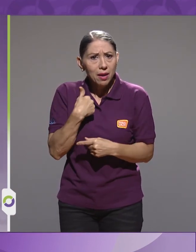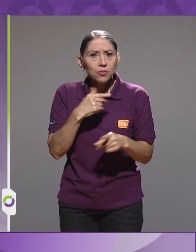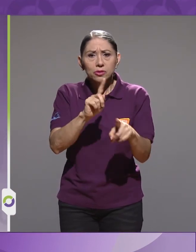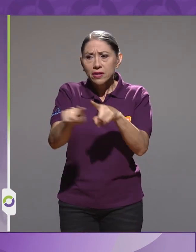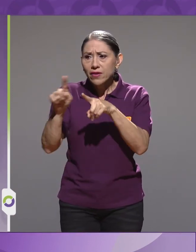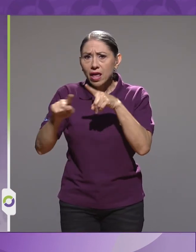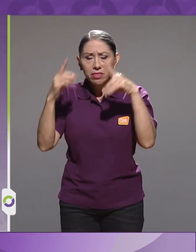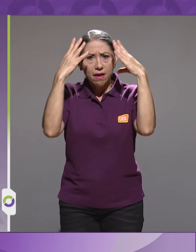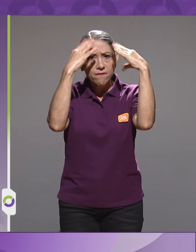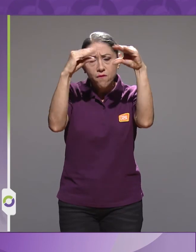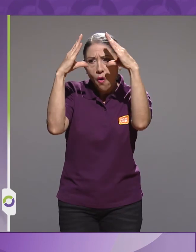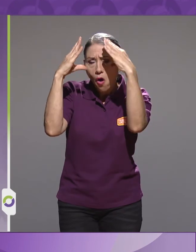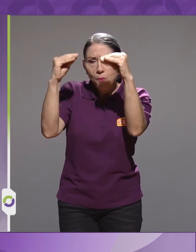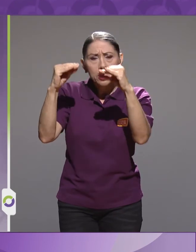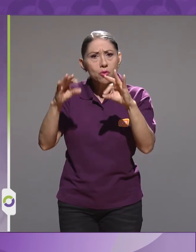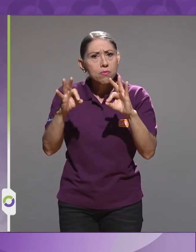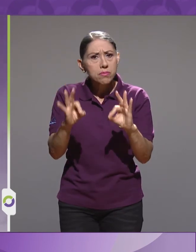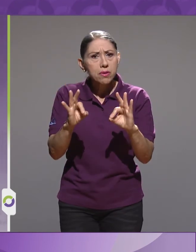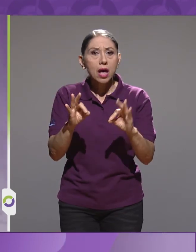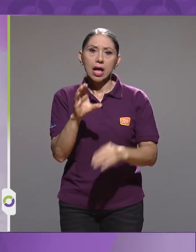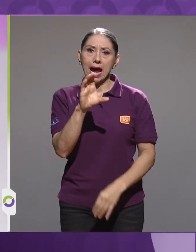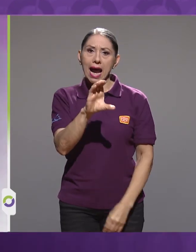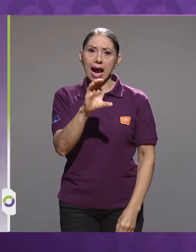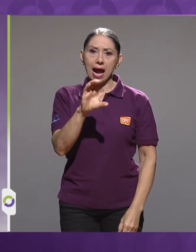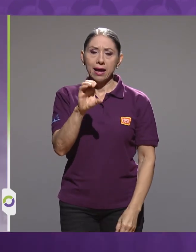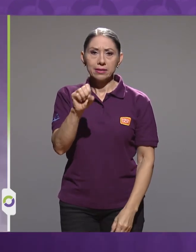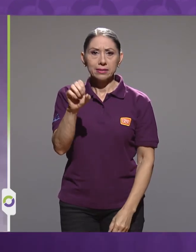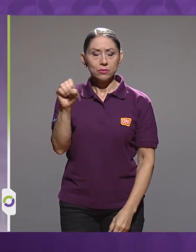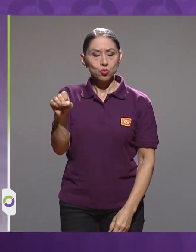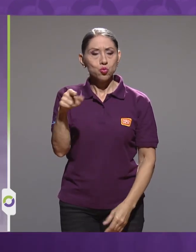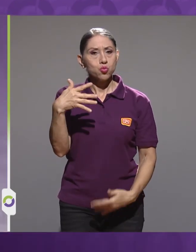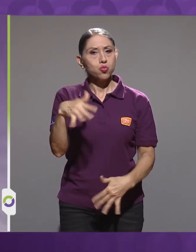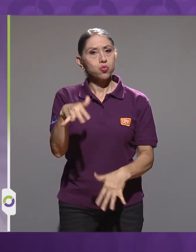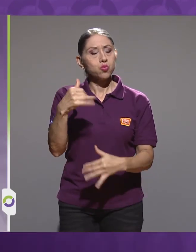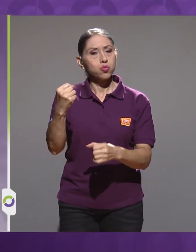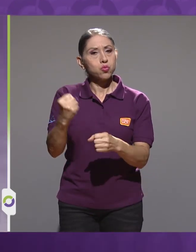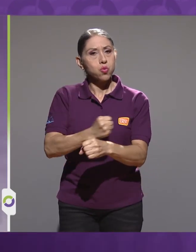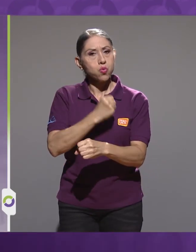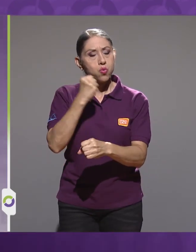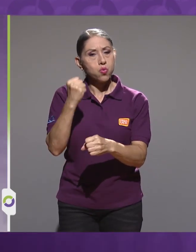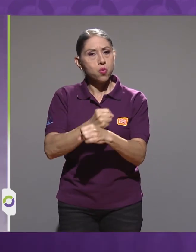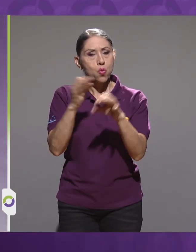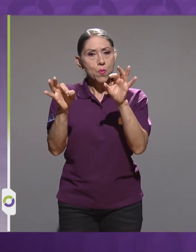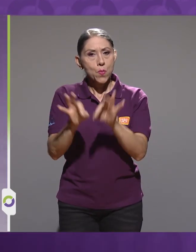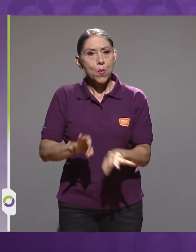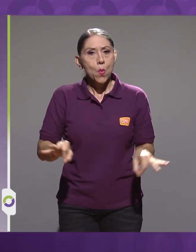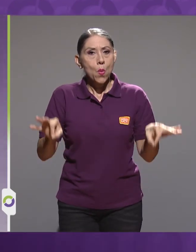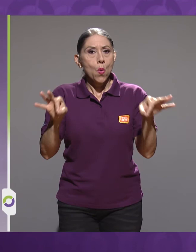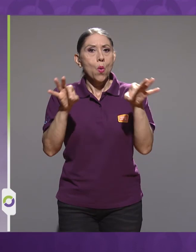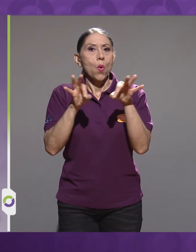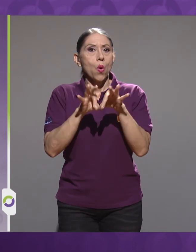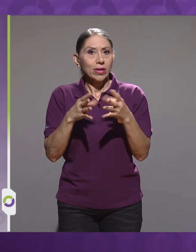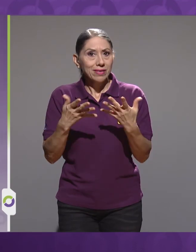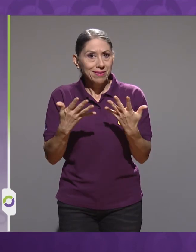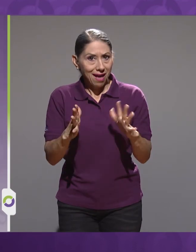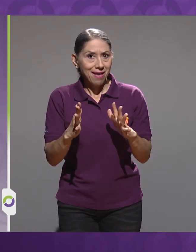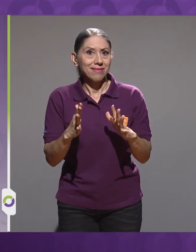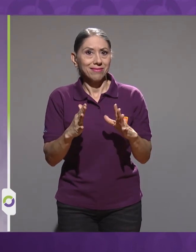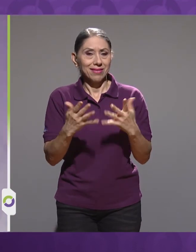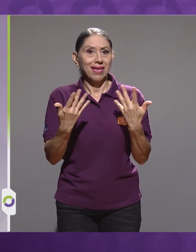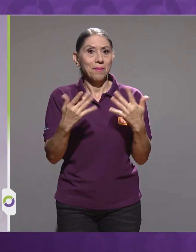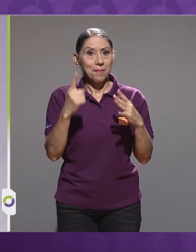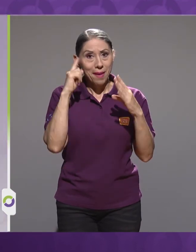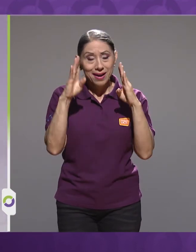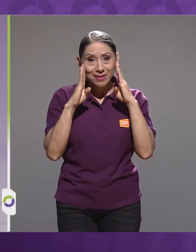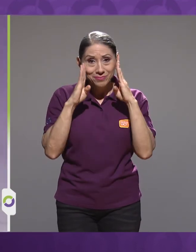informarnos. Sin duda alguna, la Caja hace un trabajo importantísimo en el caso de la atención de las